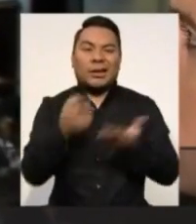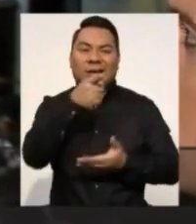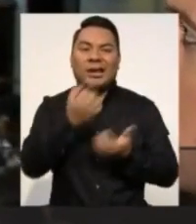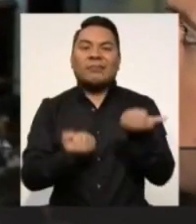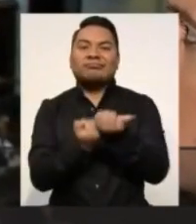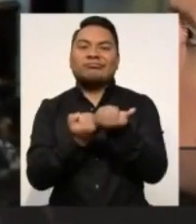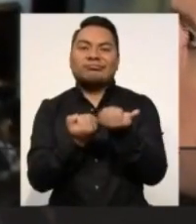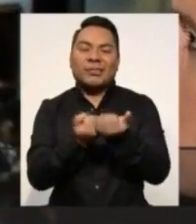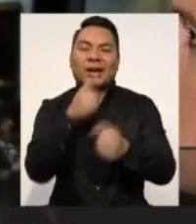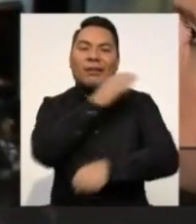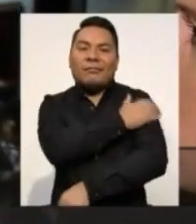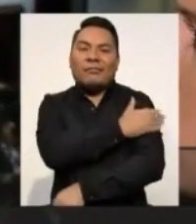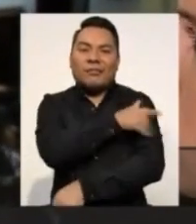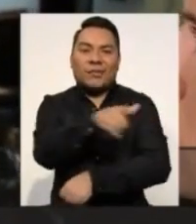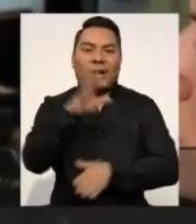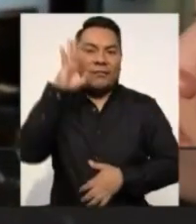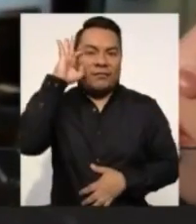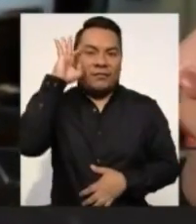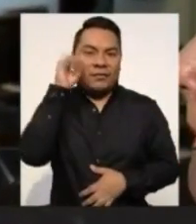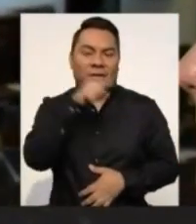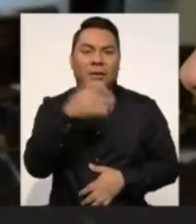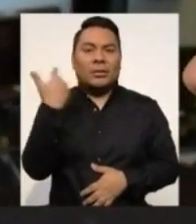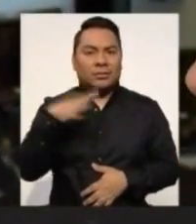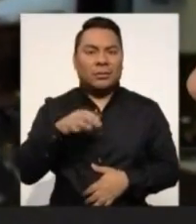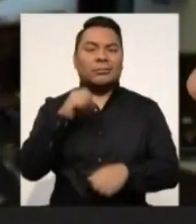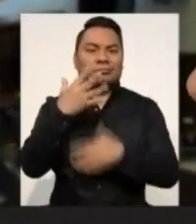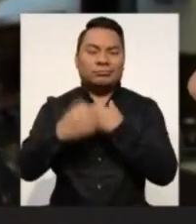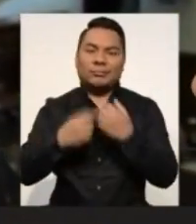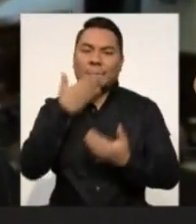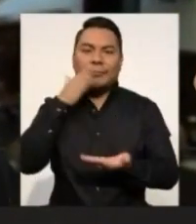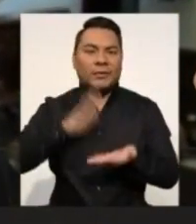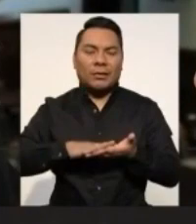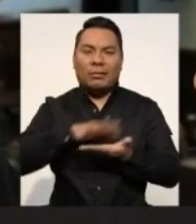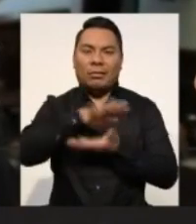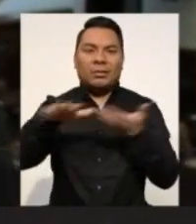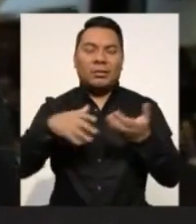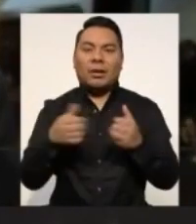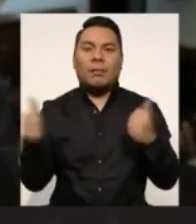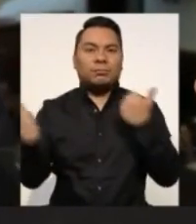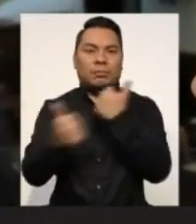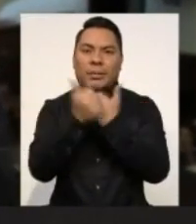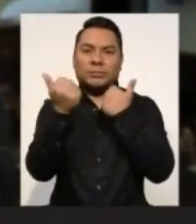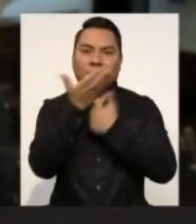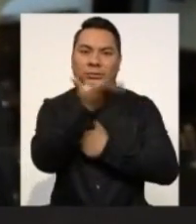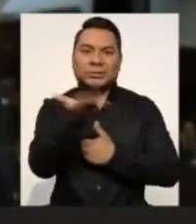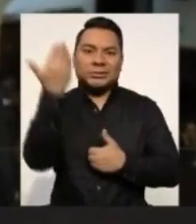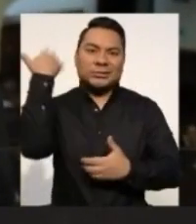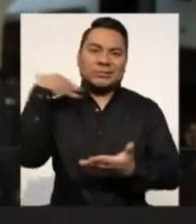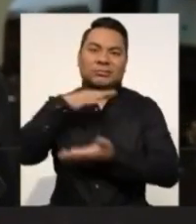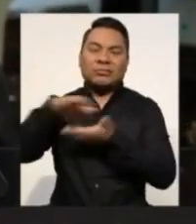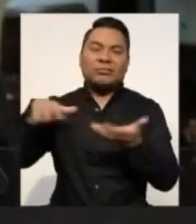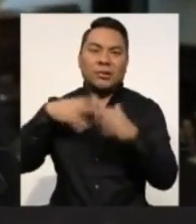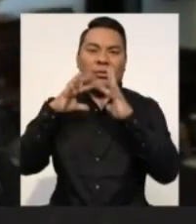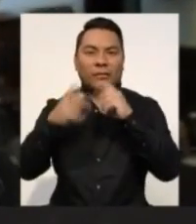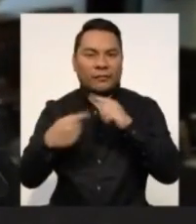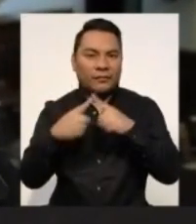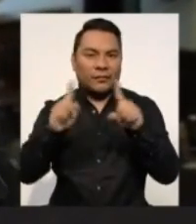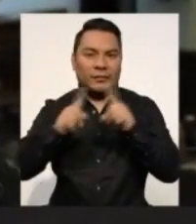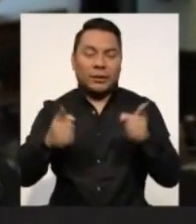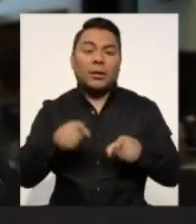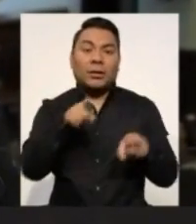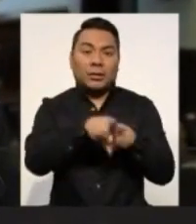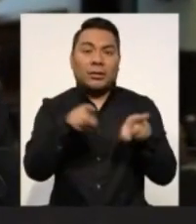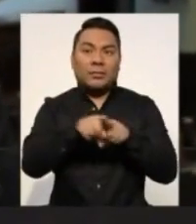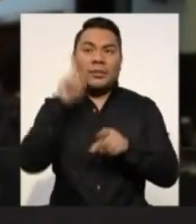Alberto Fujimori, que ha cometido delitos graves, ¿no? Y que su caso ha llegado incluso a estas